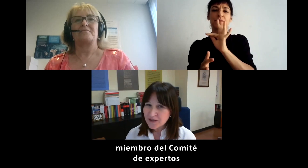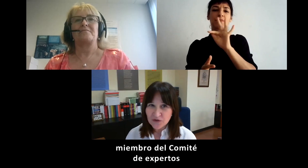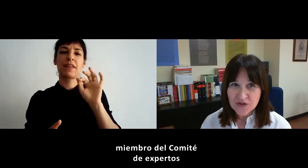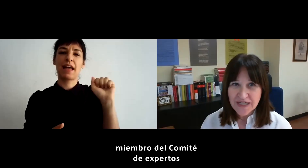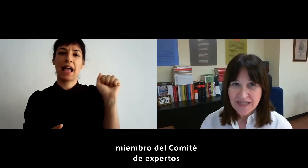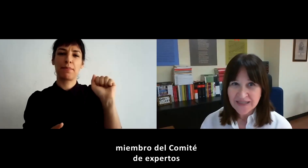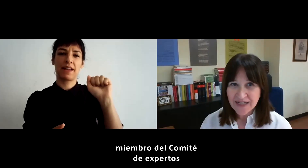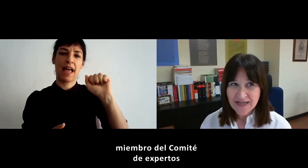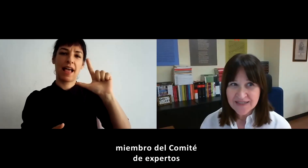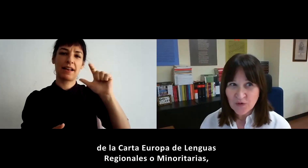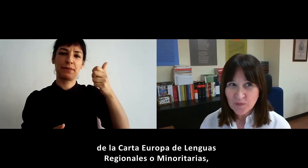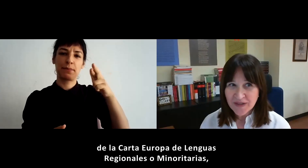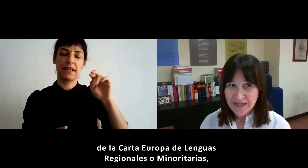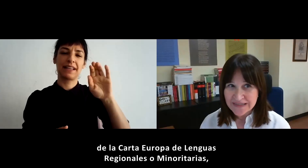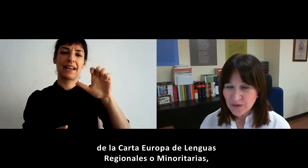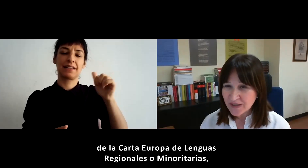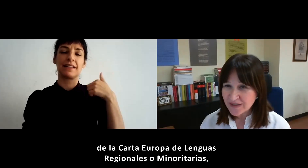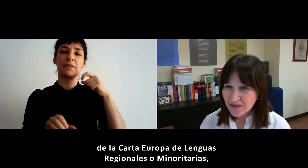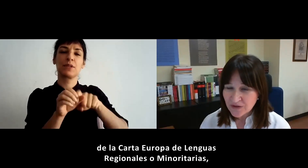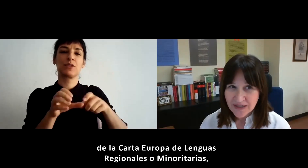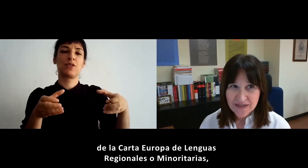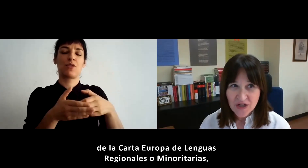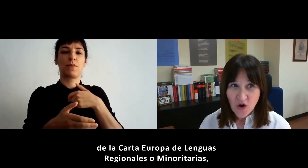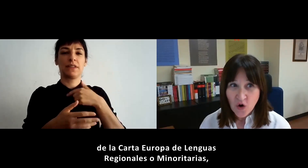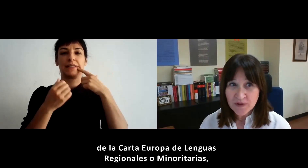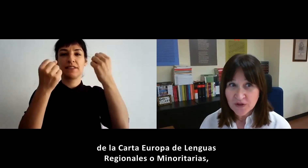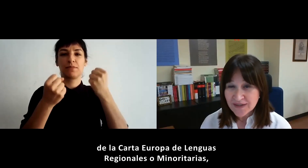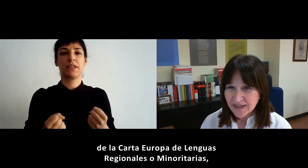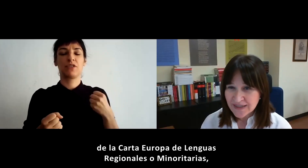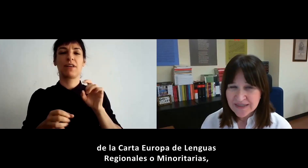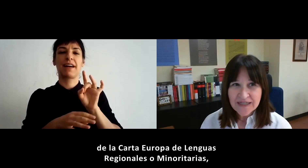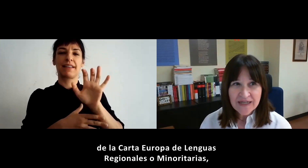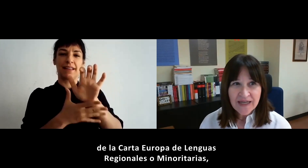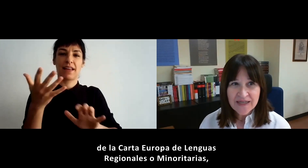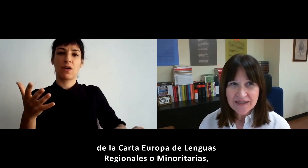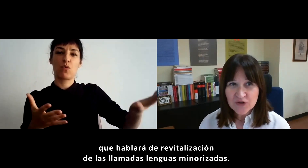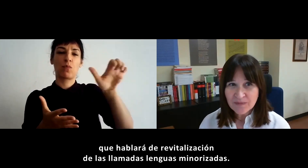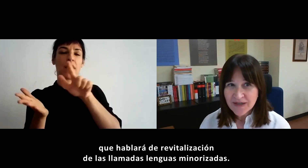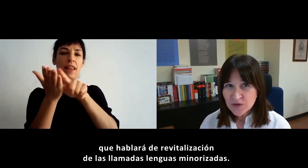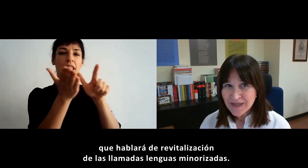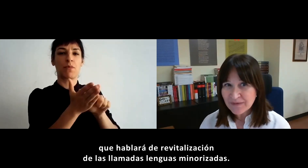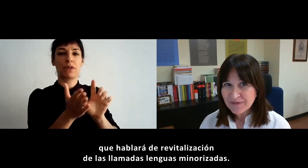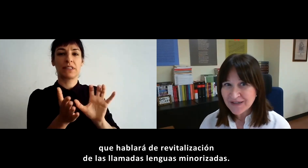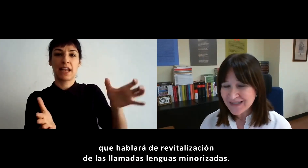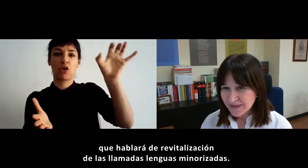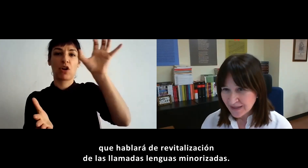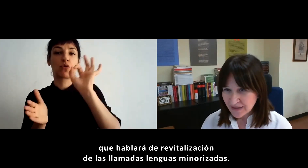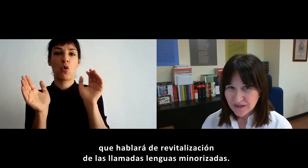de Expertos de la Casa Europa de las Lenguas Regionales o Minoritarias, que nos hablará sobre